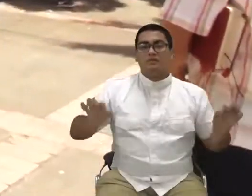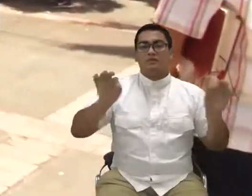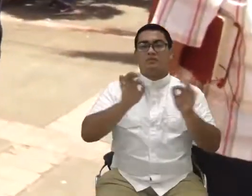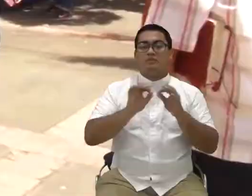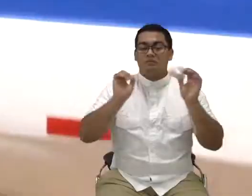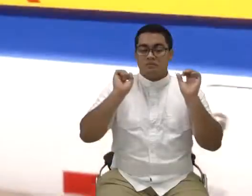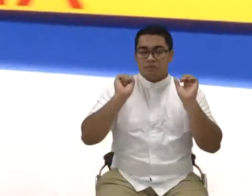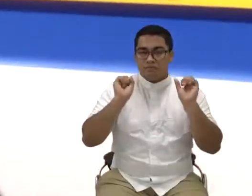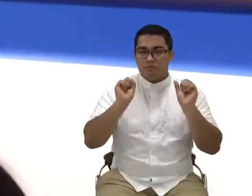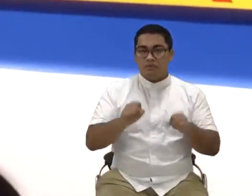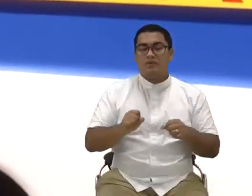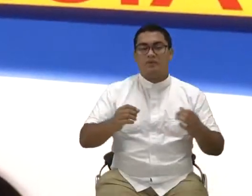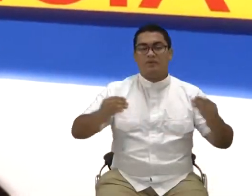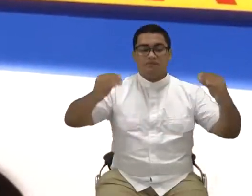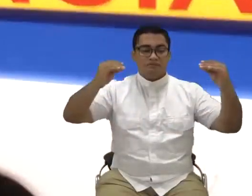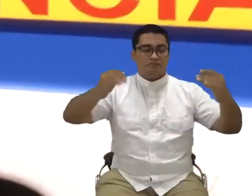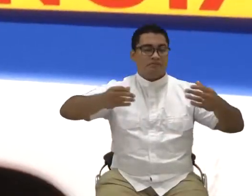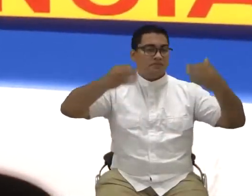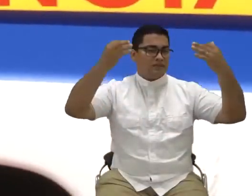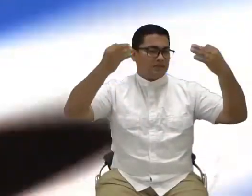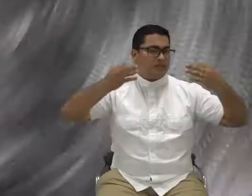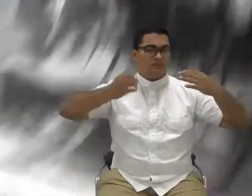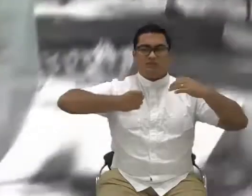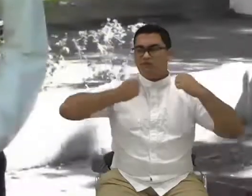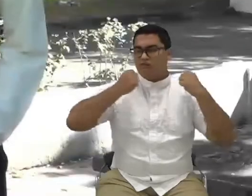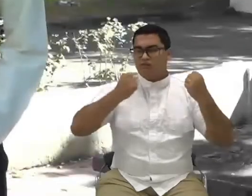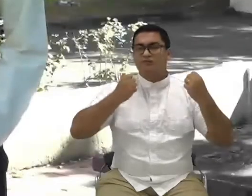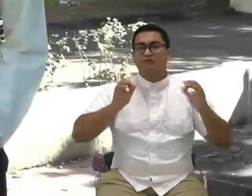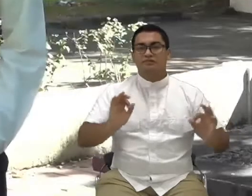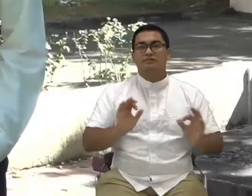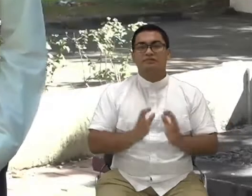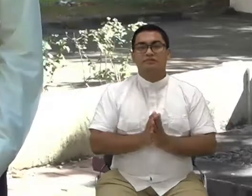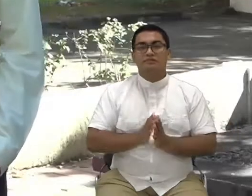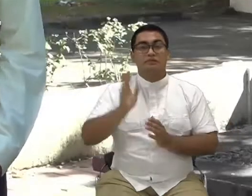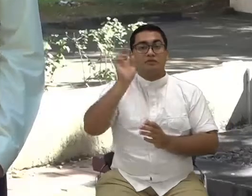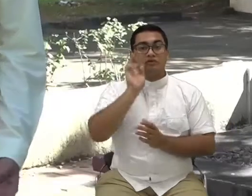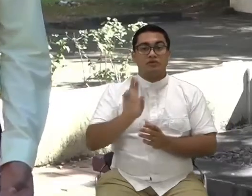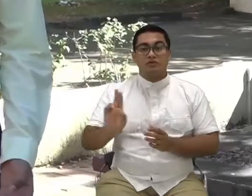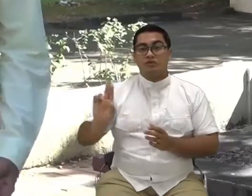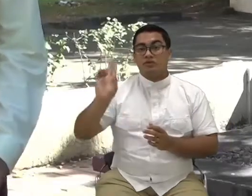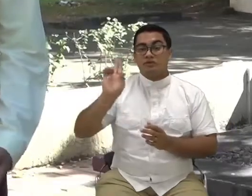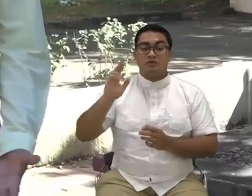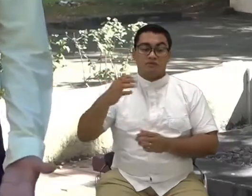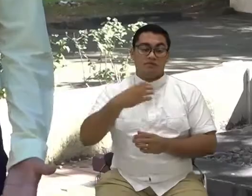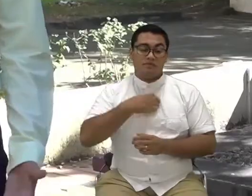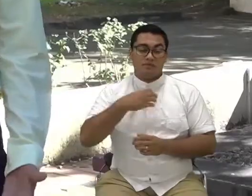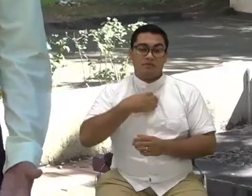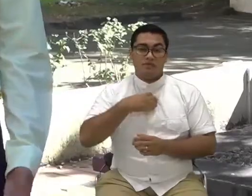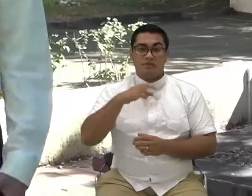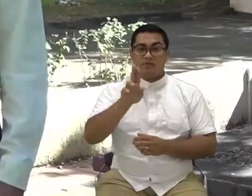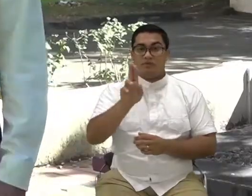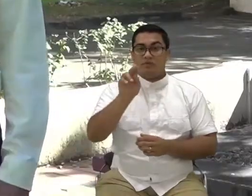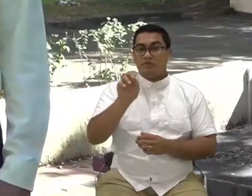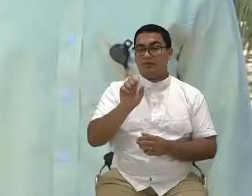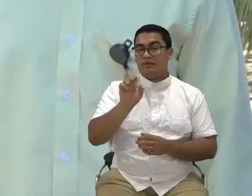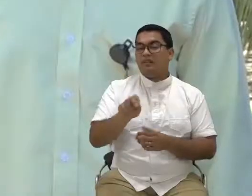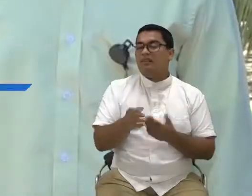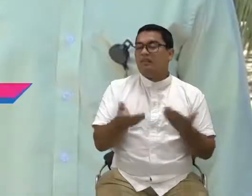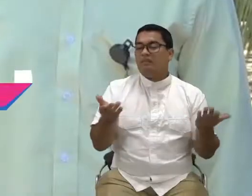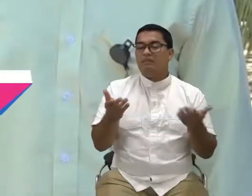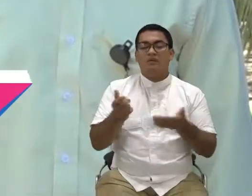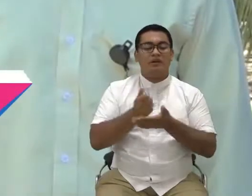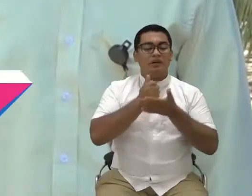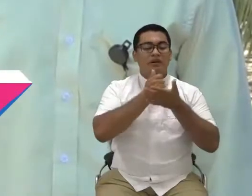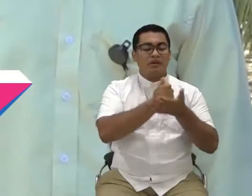para formar una comunidad educativa resiliente. De hecho, la universidad, el sentir de la universidad